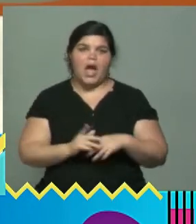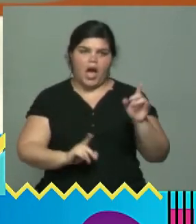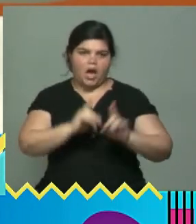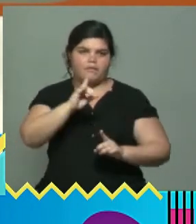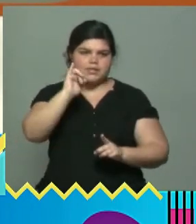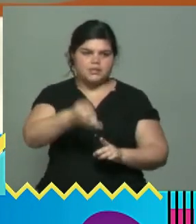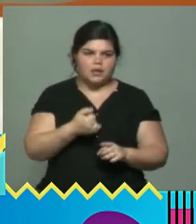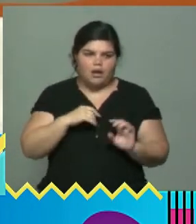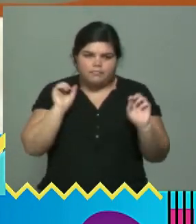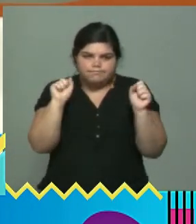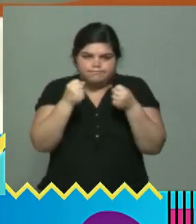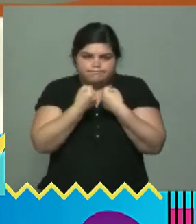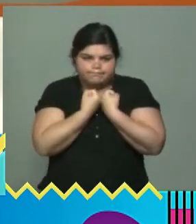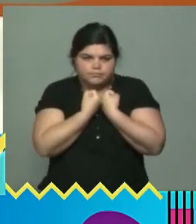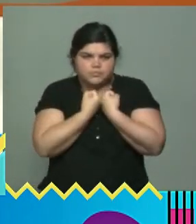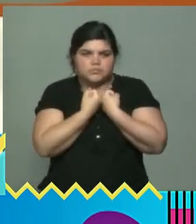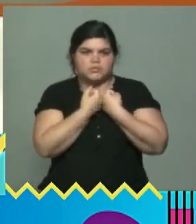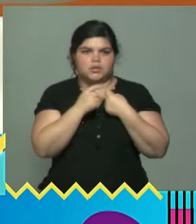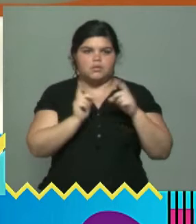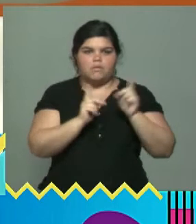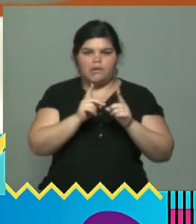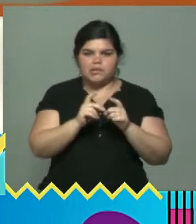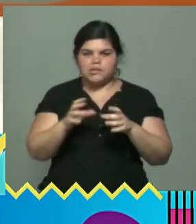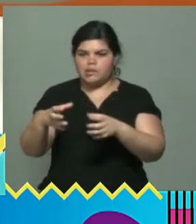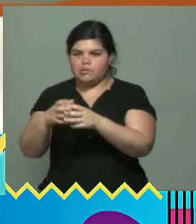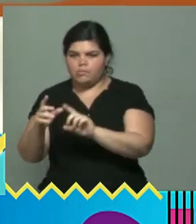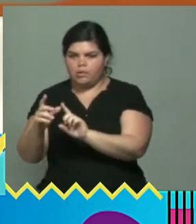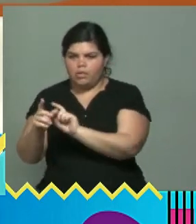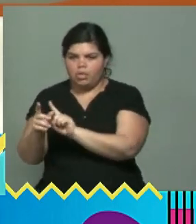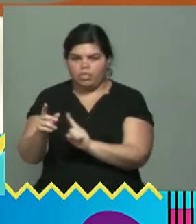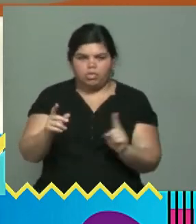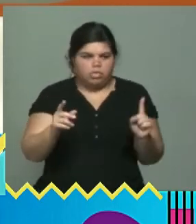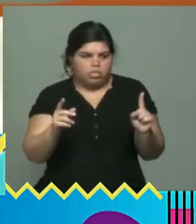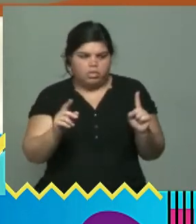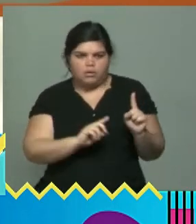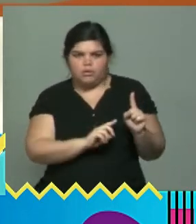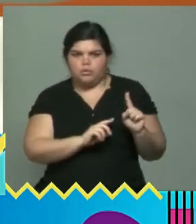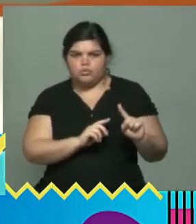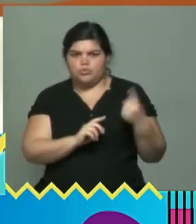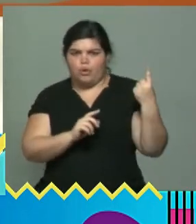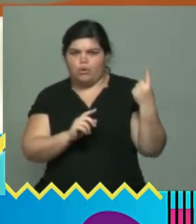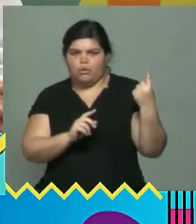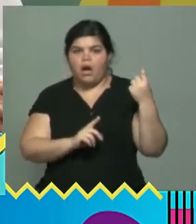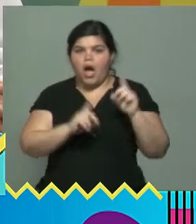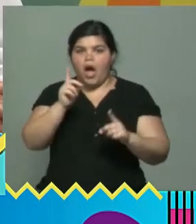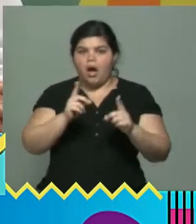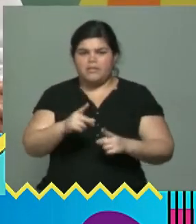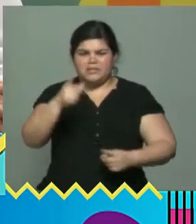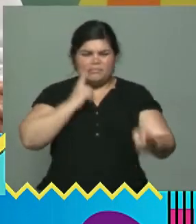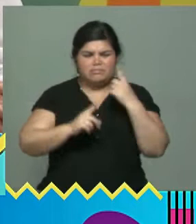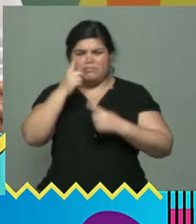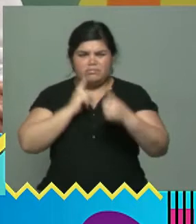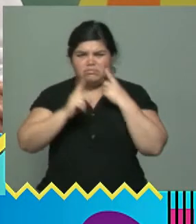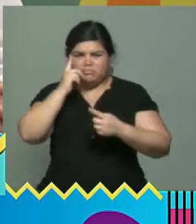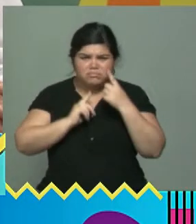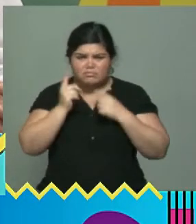de retraimiento, de que se empiezan a excluir del grupo, de llantos abruptos. O sea, hay como cierto